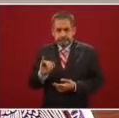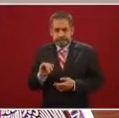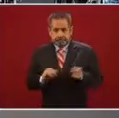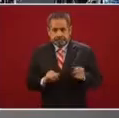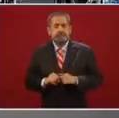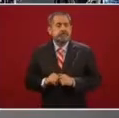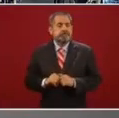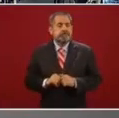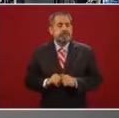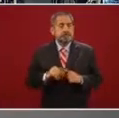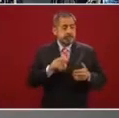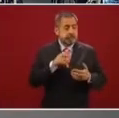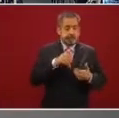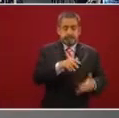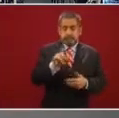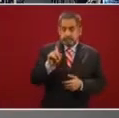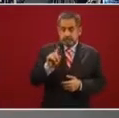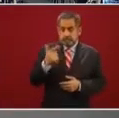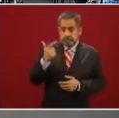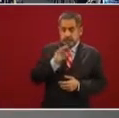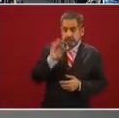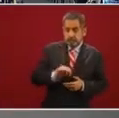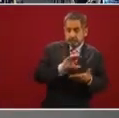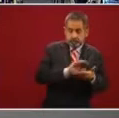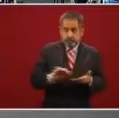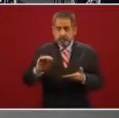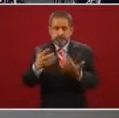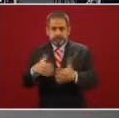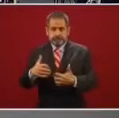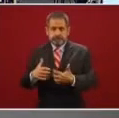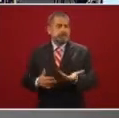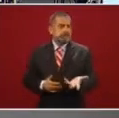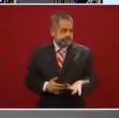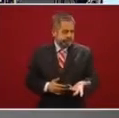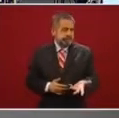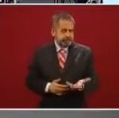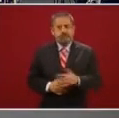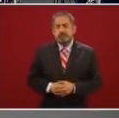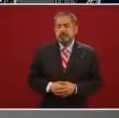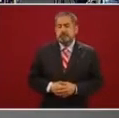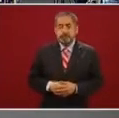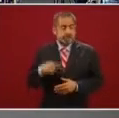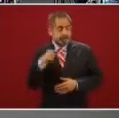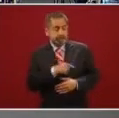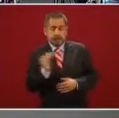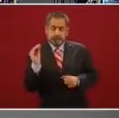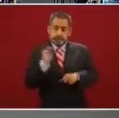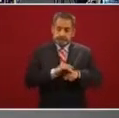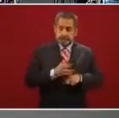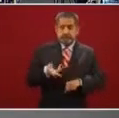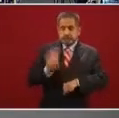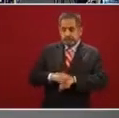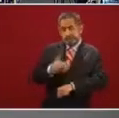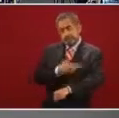un 7% se destina a la industria. Entonces, la empresa, cuando se instala e inicia todos sus permisos, y